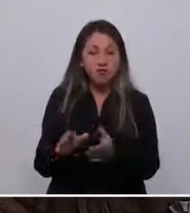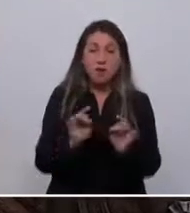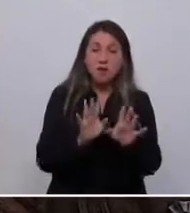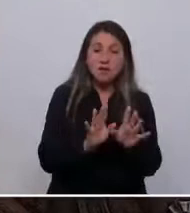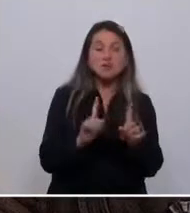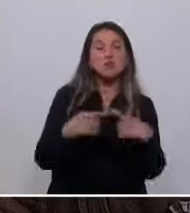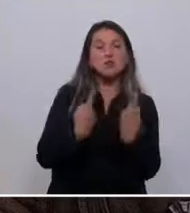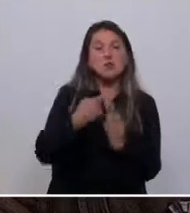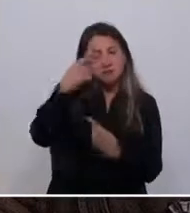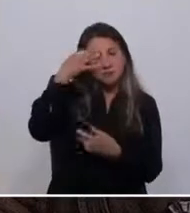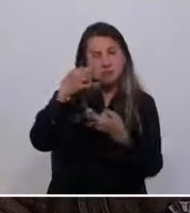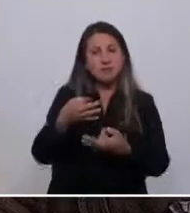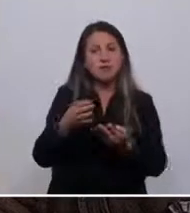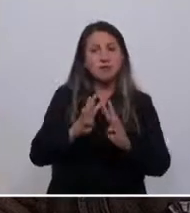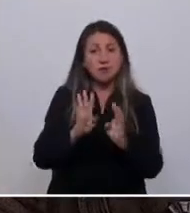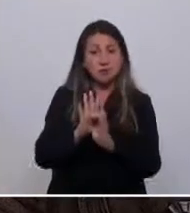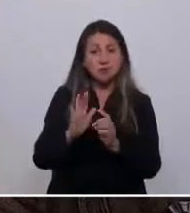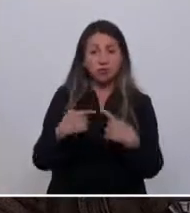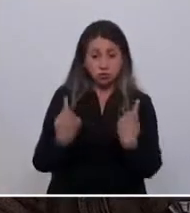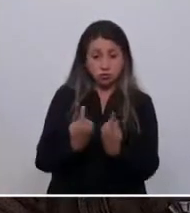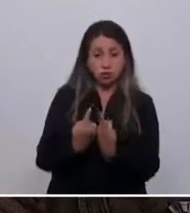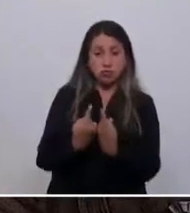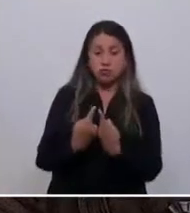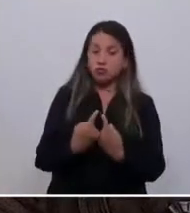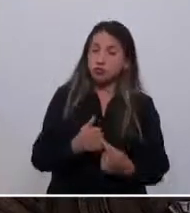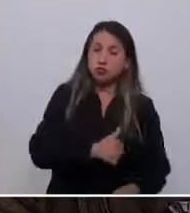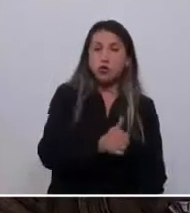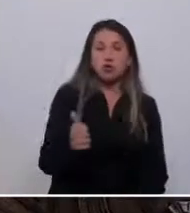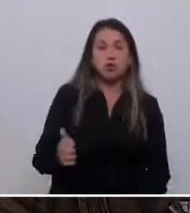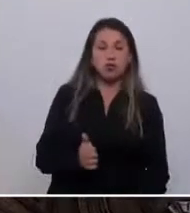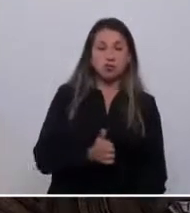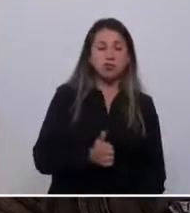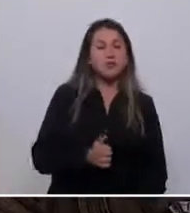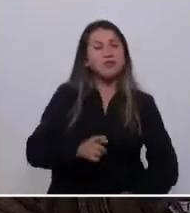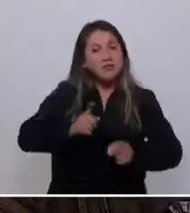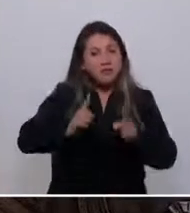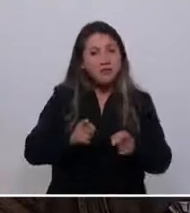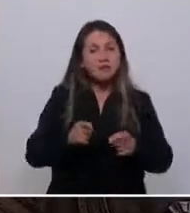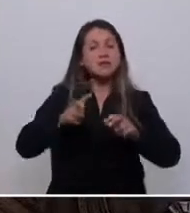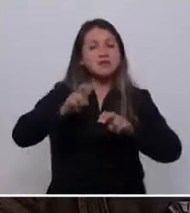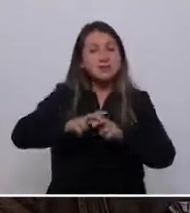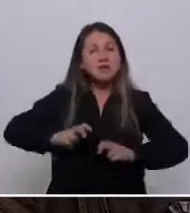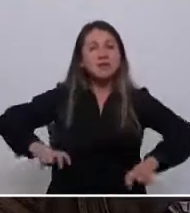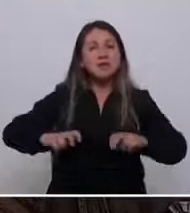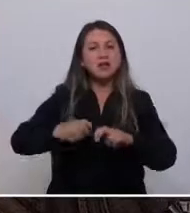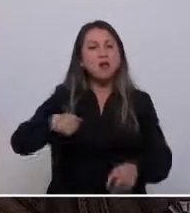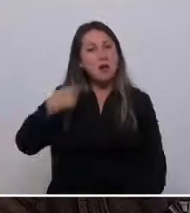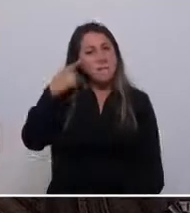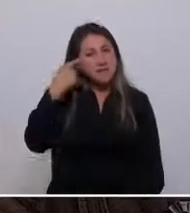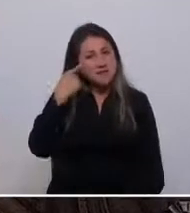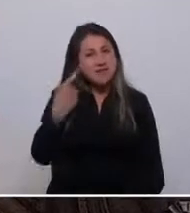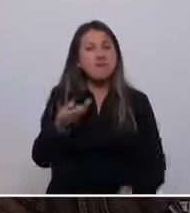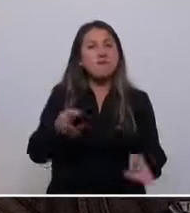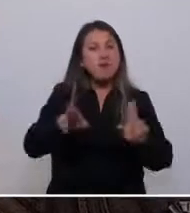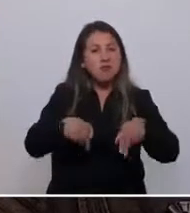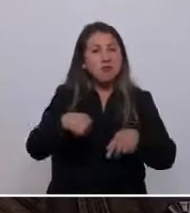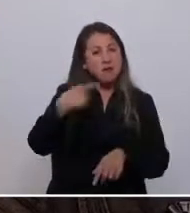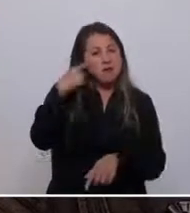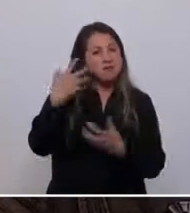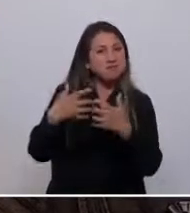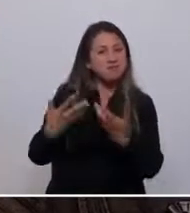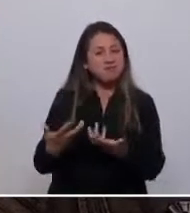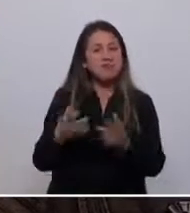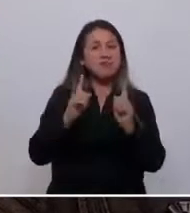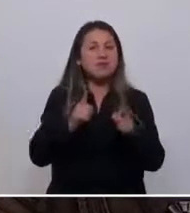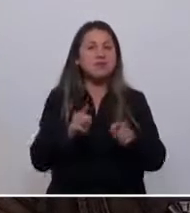nuestra convención y cada uno de nosotros y nosotras tenemos que sentarnos a pensar y repensar. Tenemos